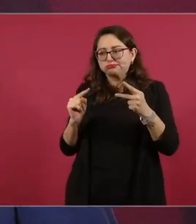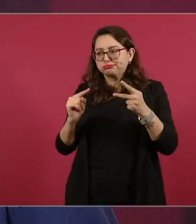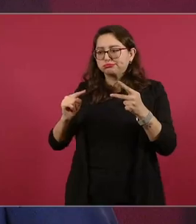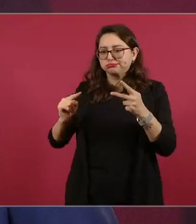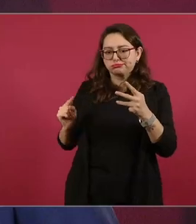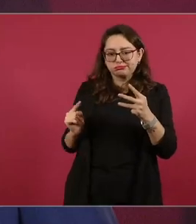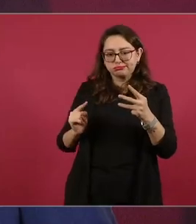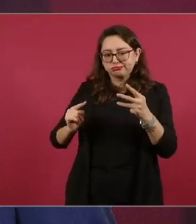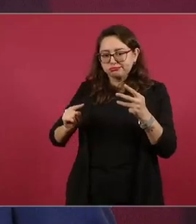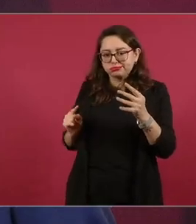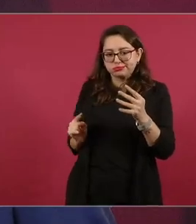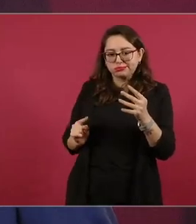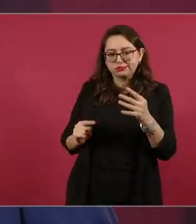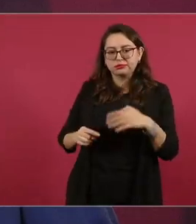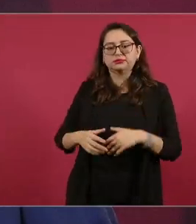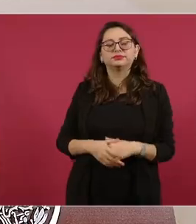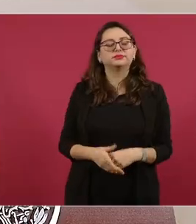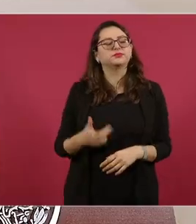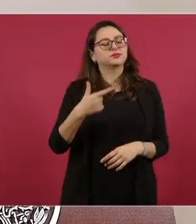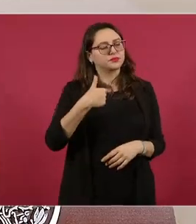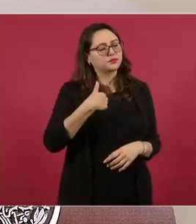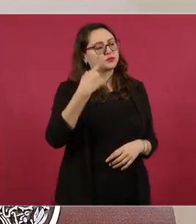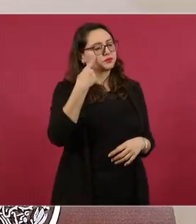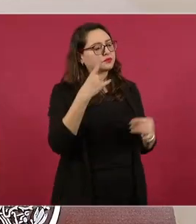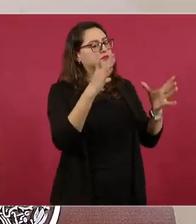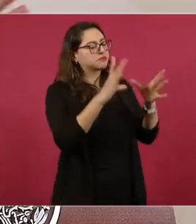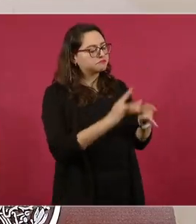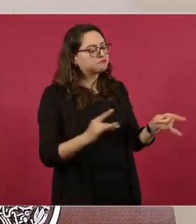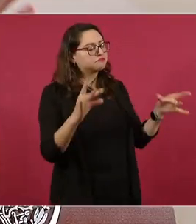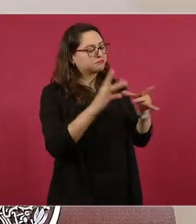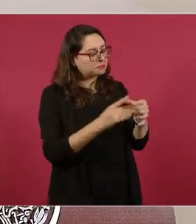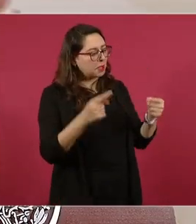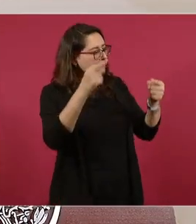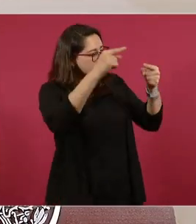Y ahí se explicaba y todo. De todas maneras,